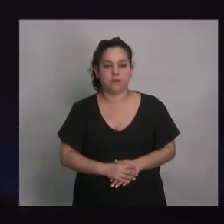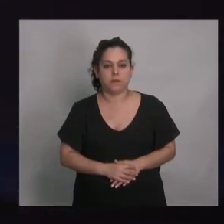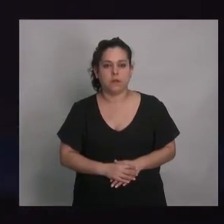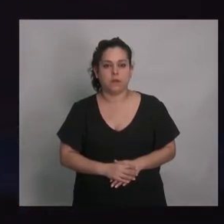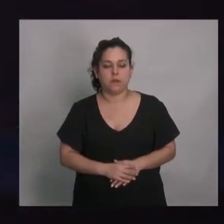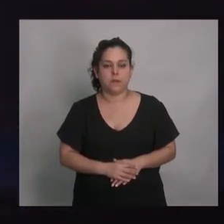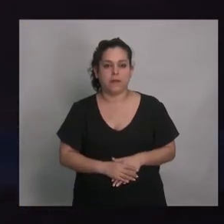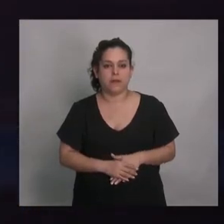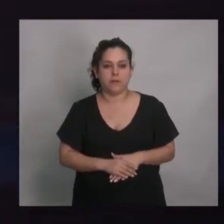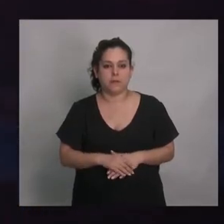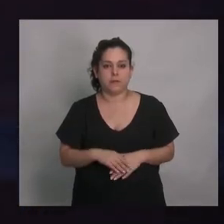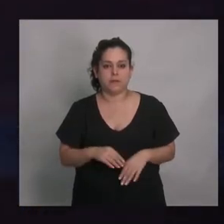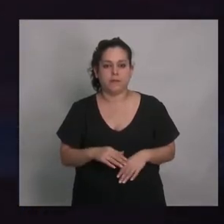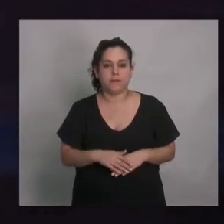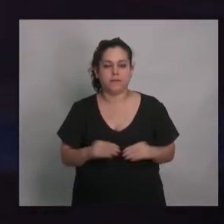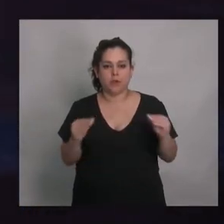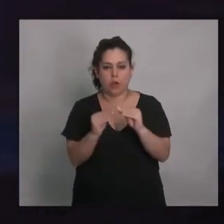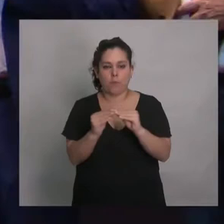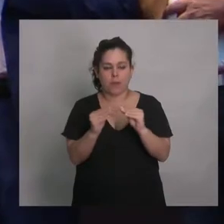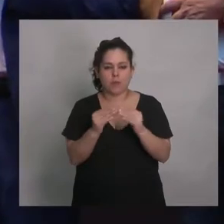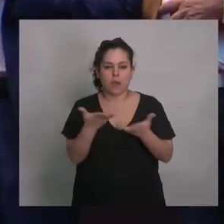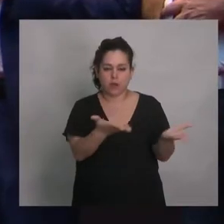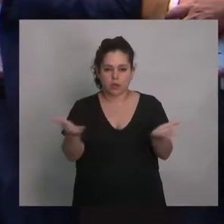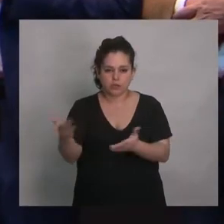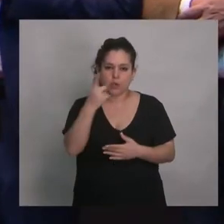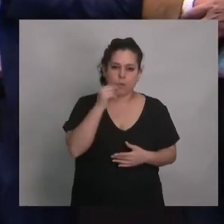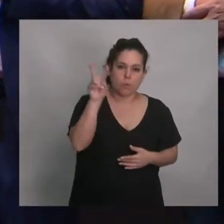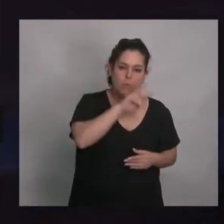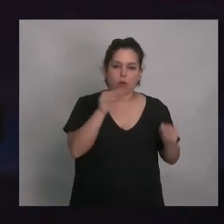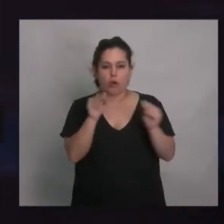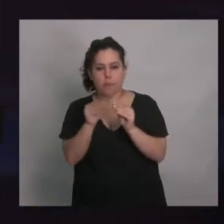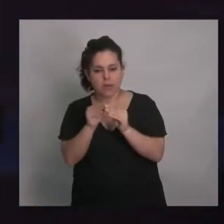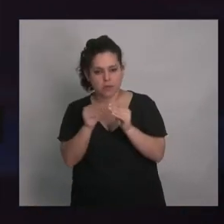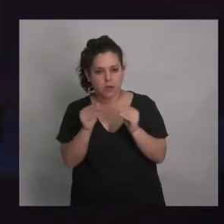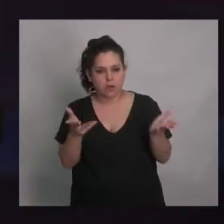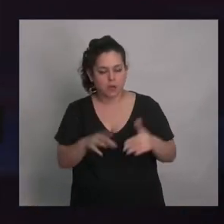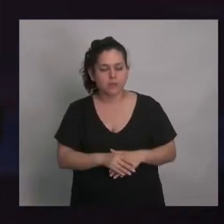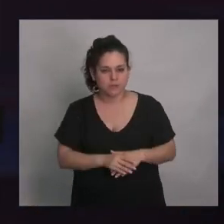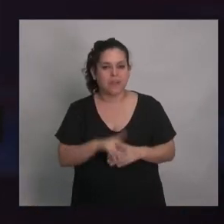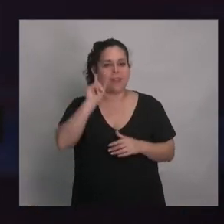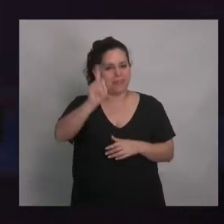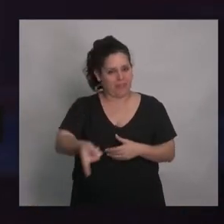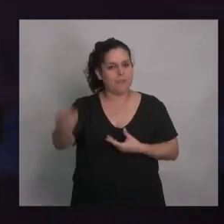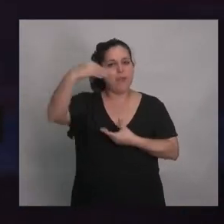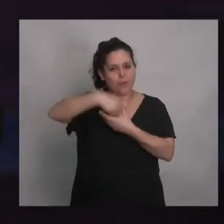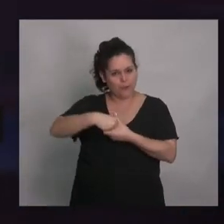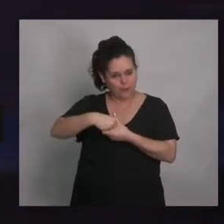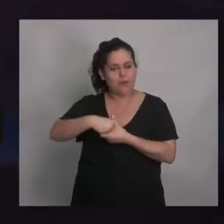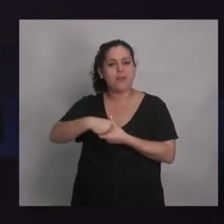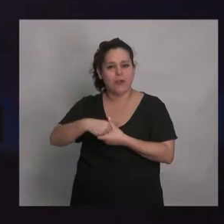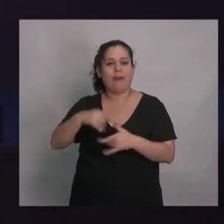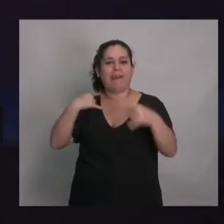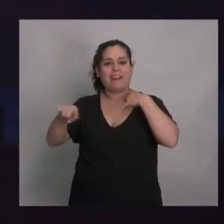compañeros compañeros y compañeras incluidos nuestros agitadores